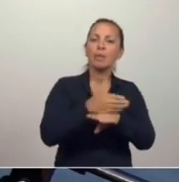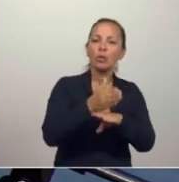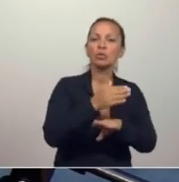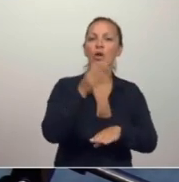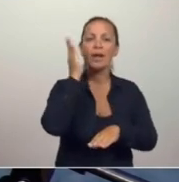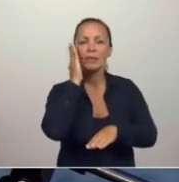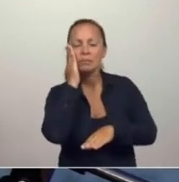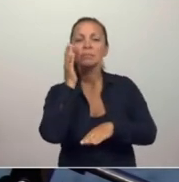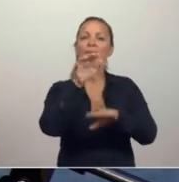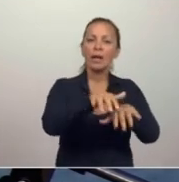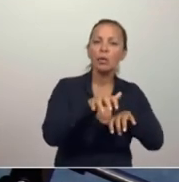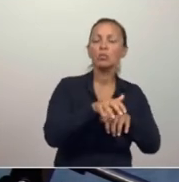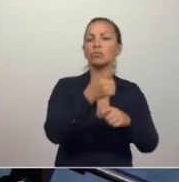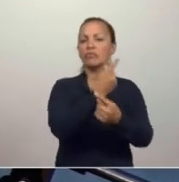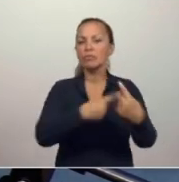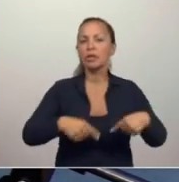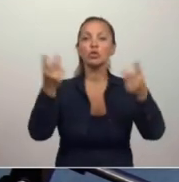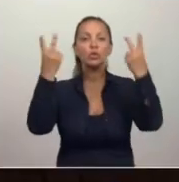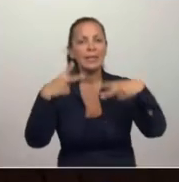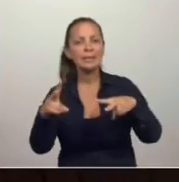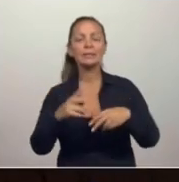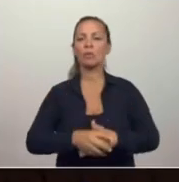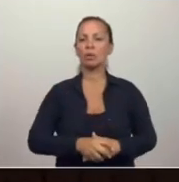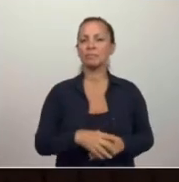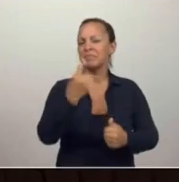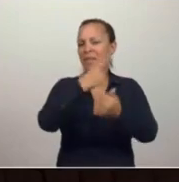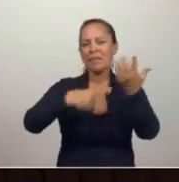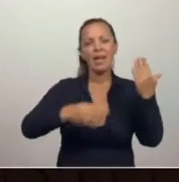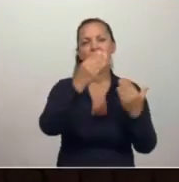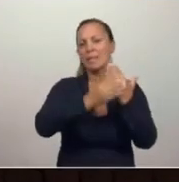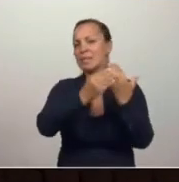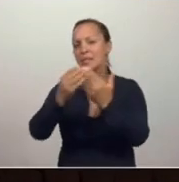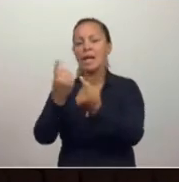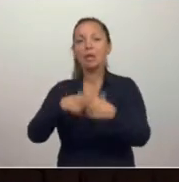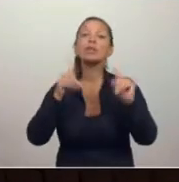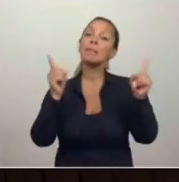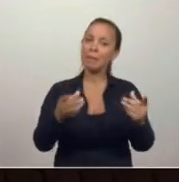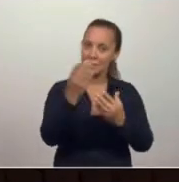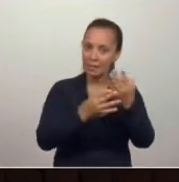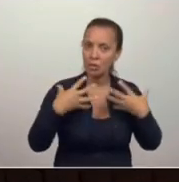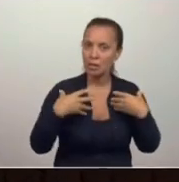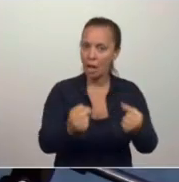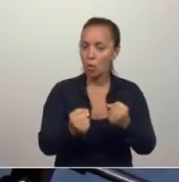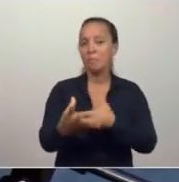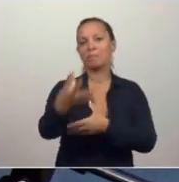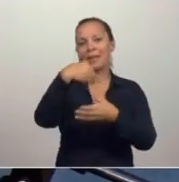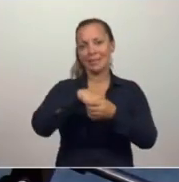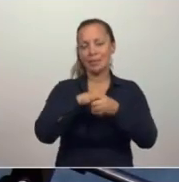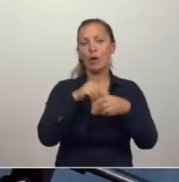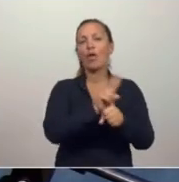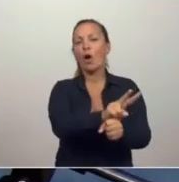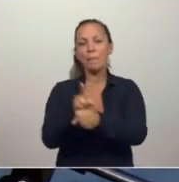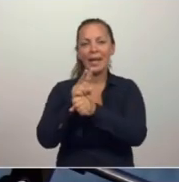turismo el Ministerio de cultura el Ministerio de salud que participó del operativo de sol a sol